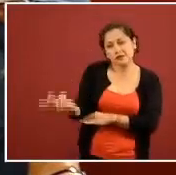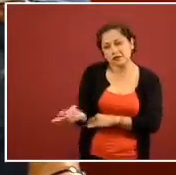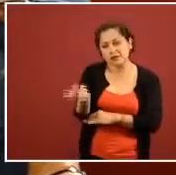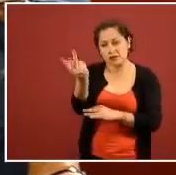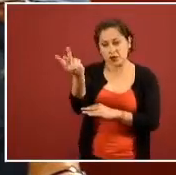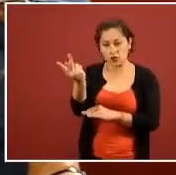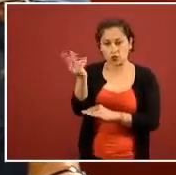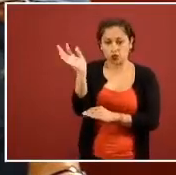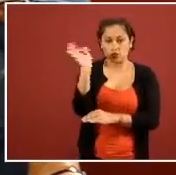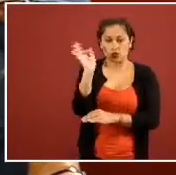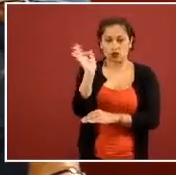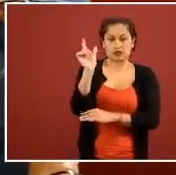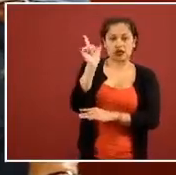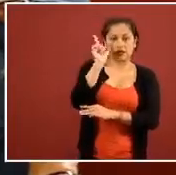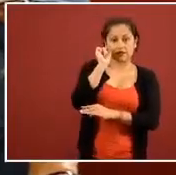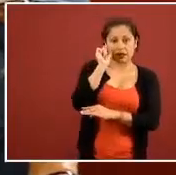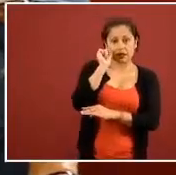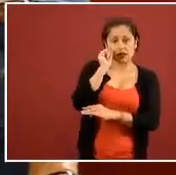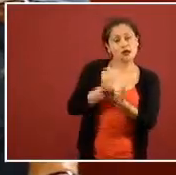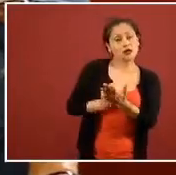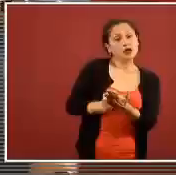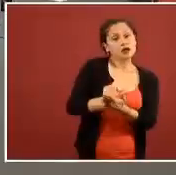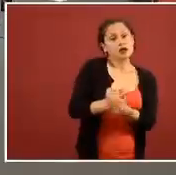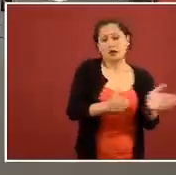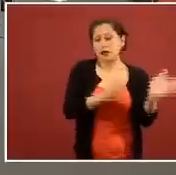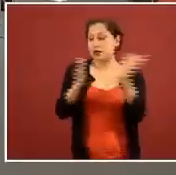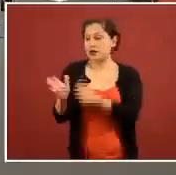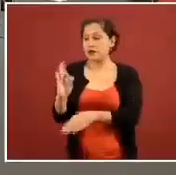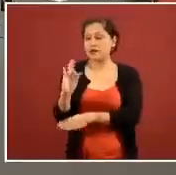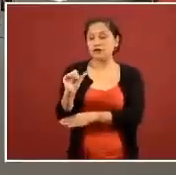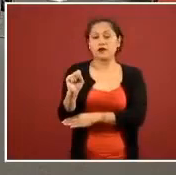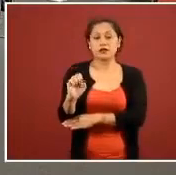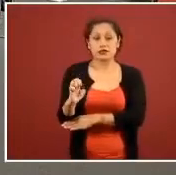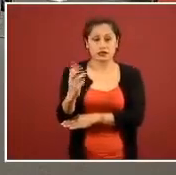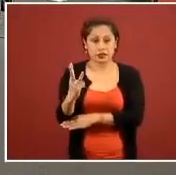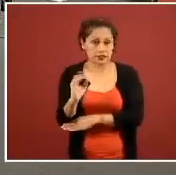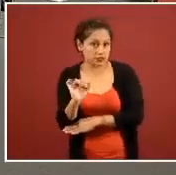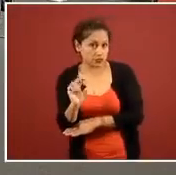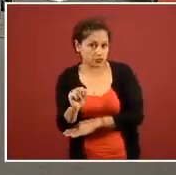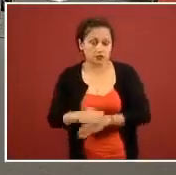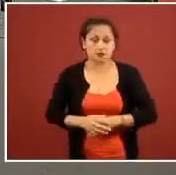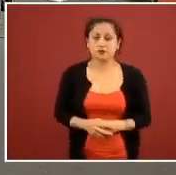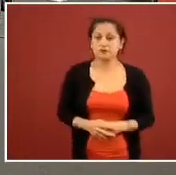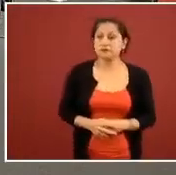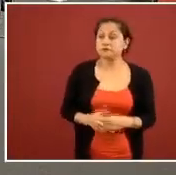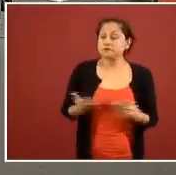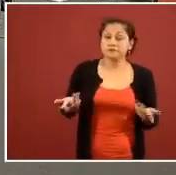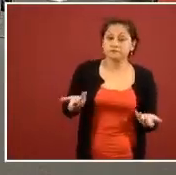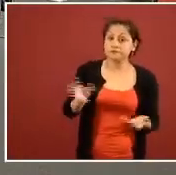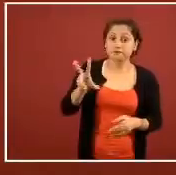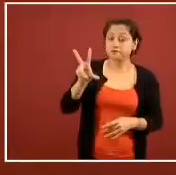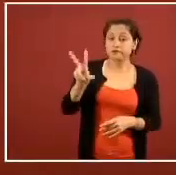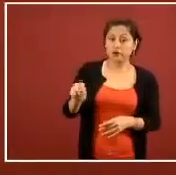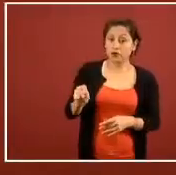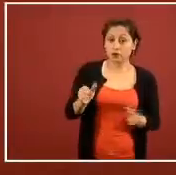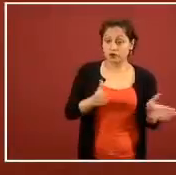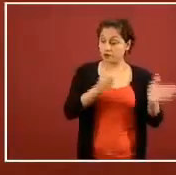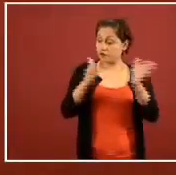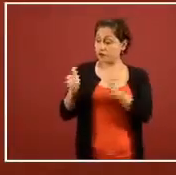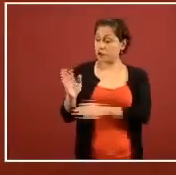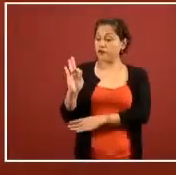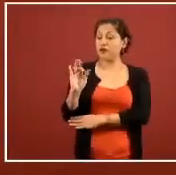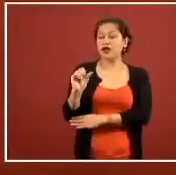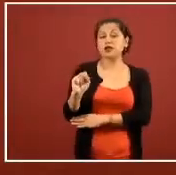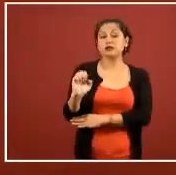de que mañana se decrete la fase 3? Gracias. Con mucho gusto. No necesariamente la fase 3,